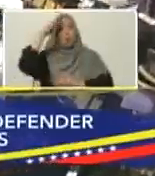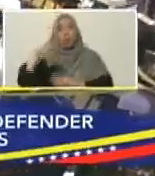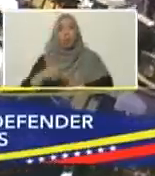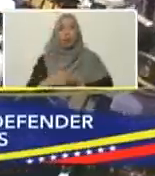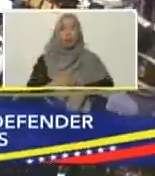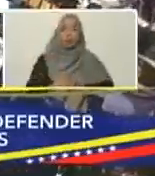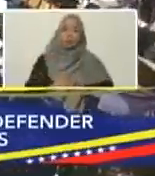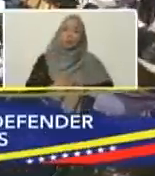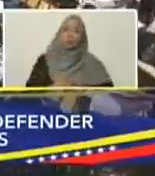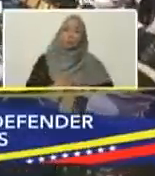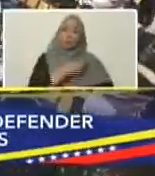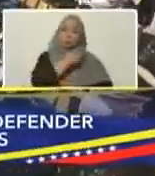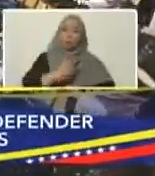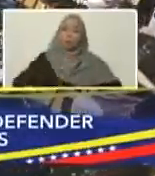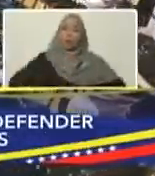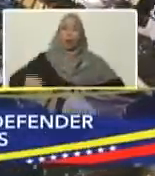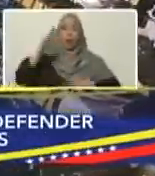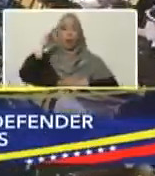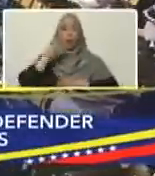Bolivariana.